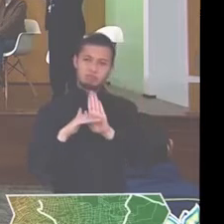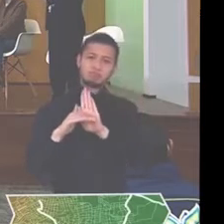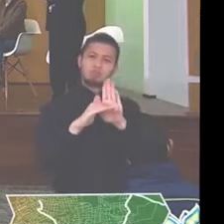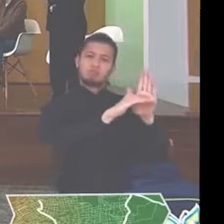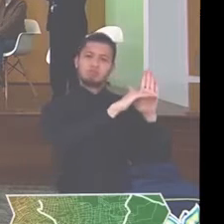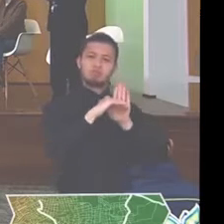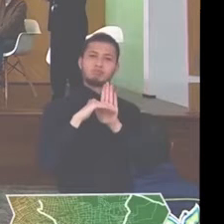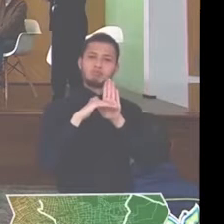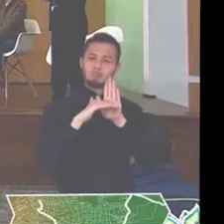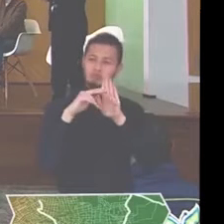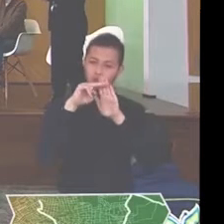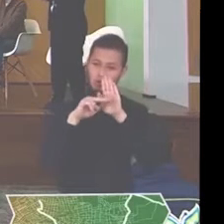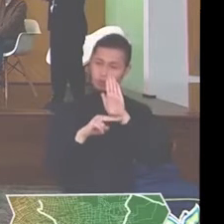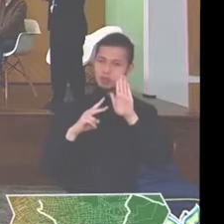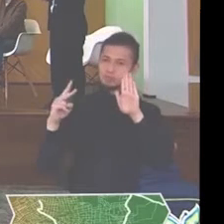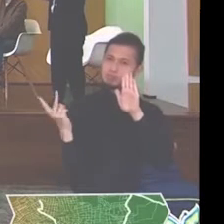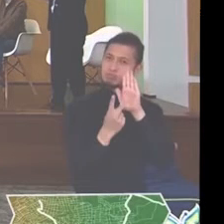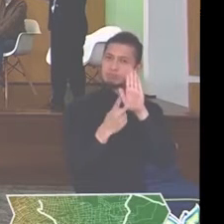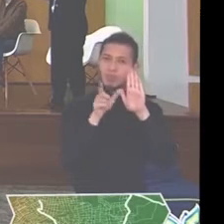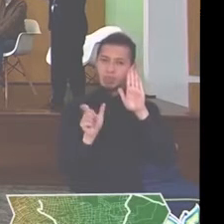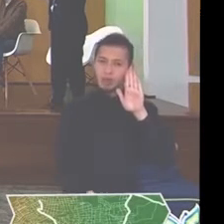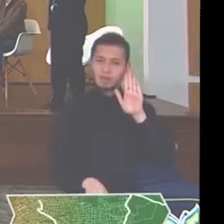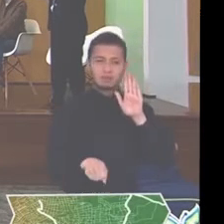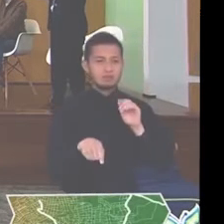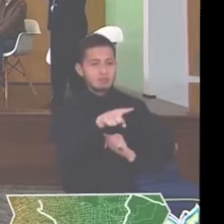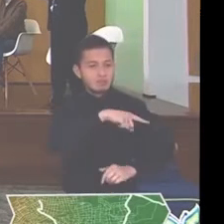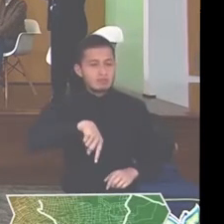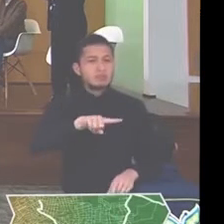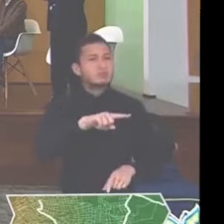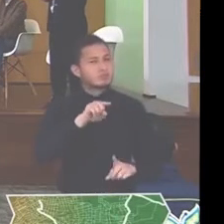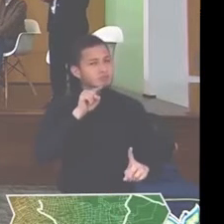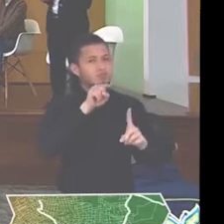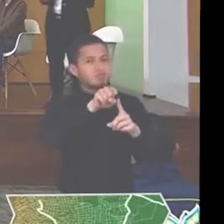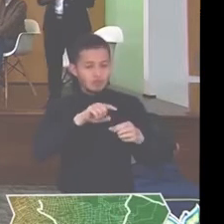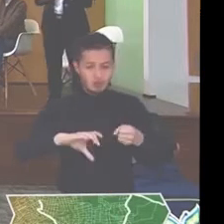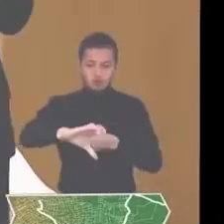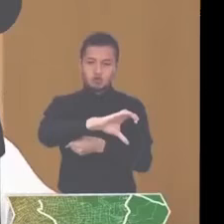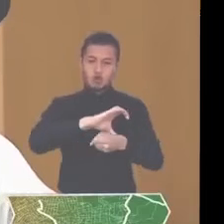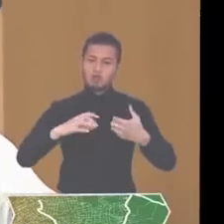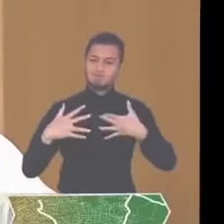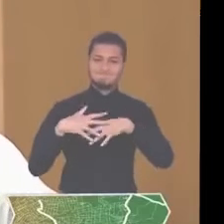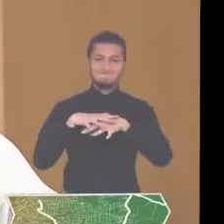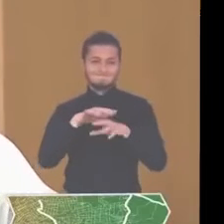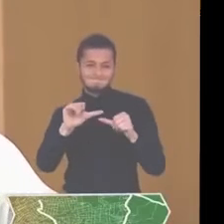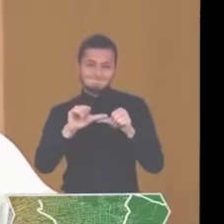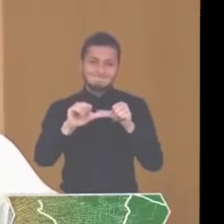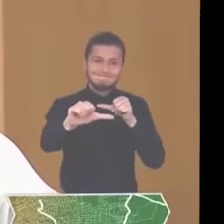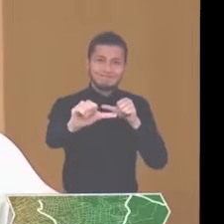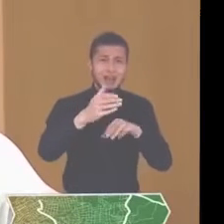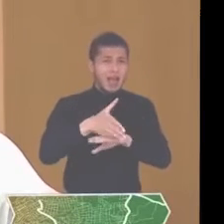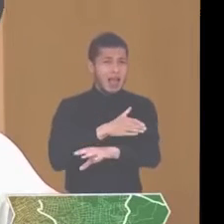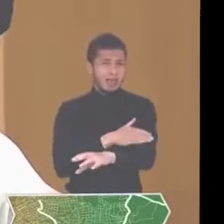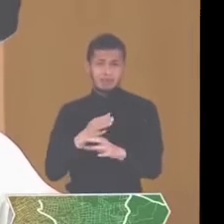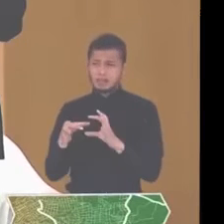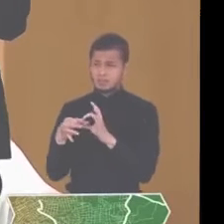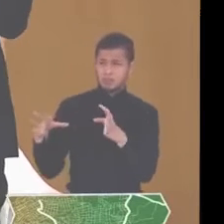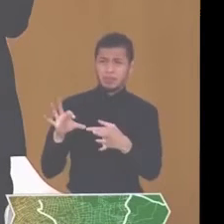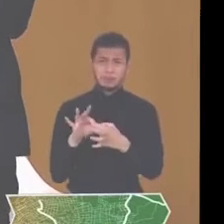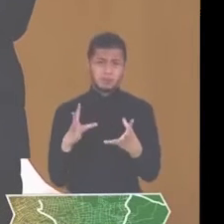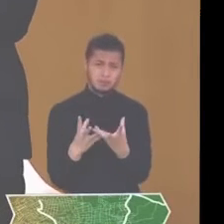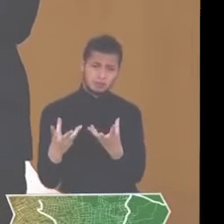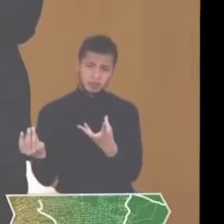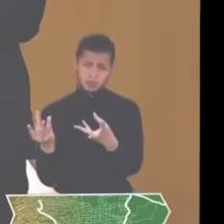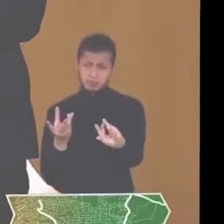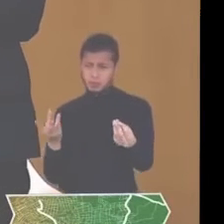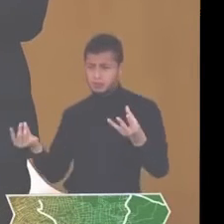territoriales que han tenido las comunidades y la apropiación de la gente de la ciudad no está siendo reconocida. Y eso